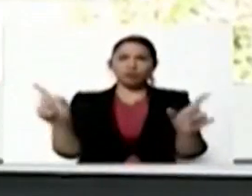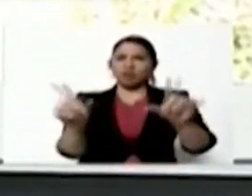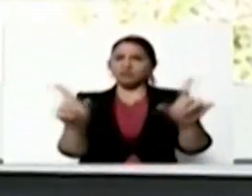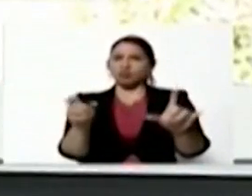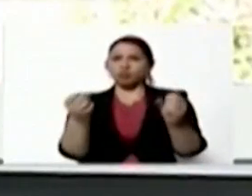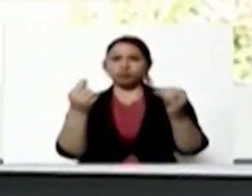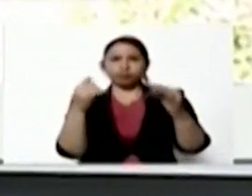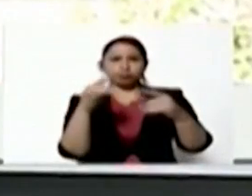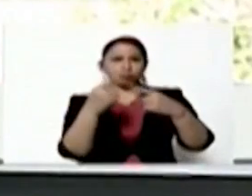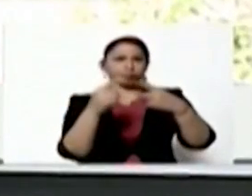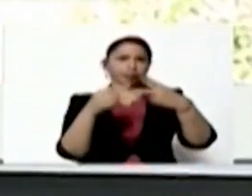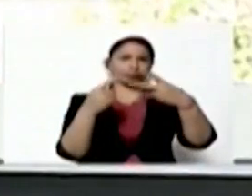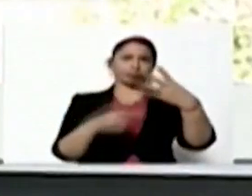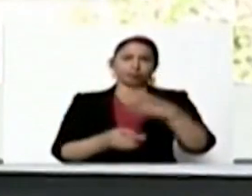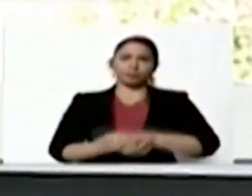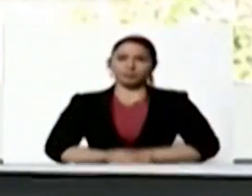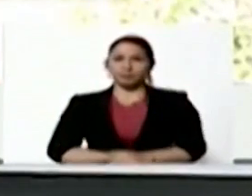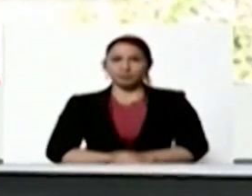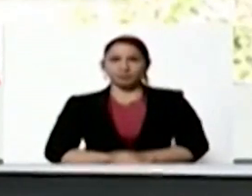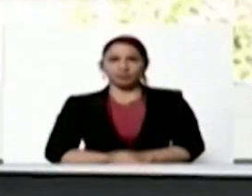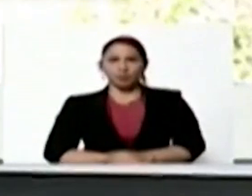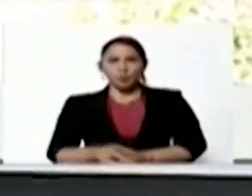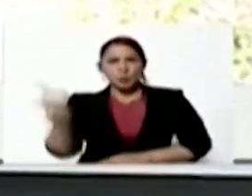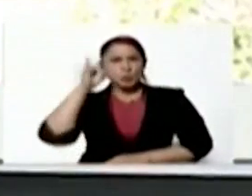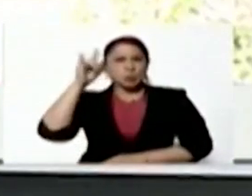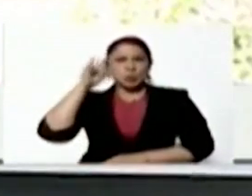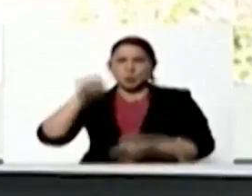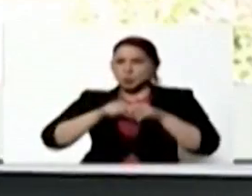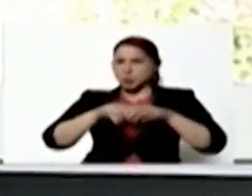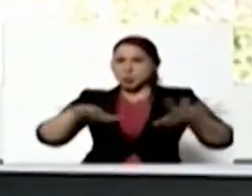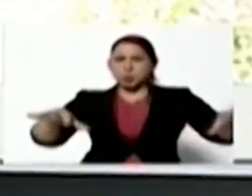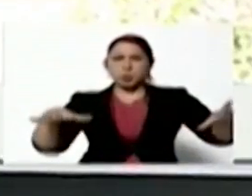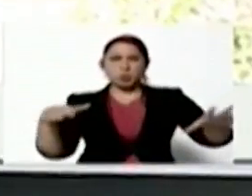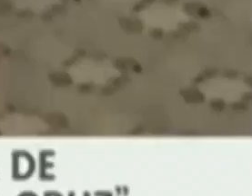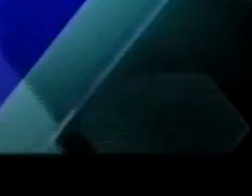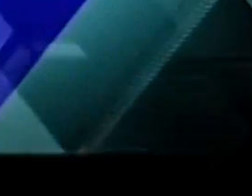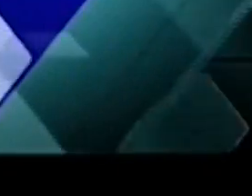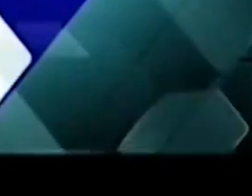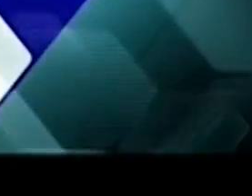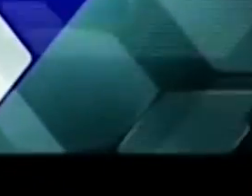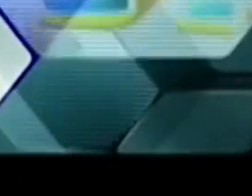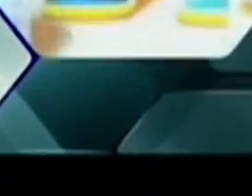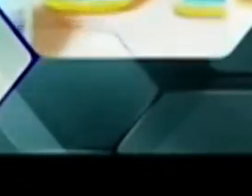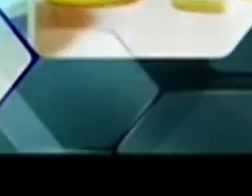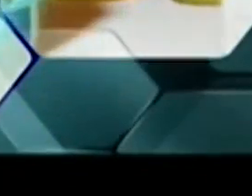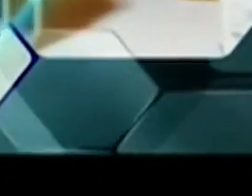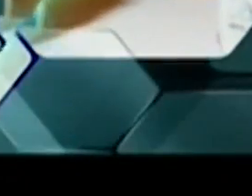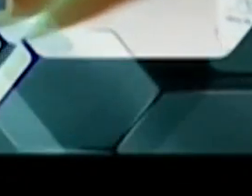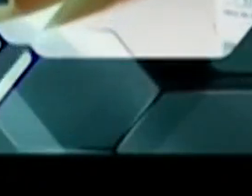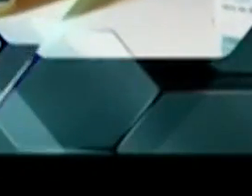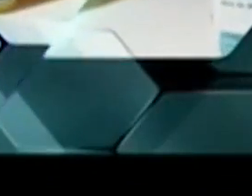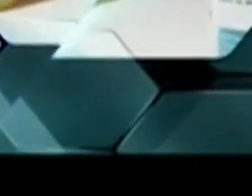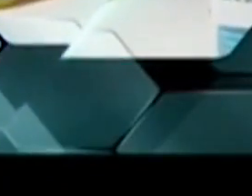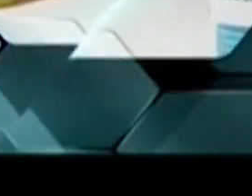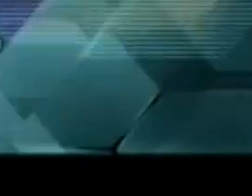vitro demostró que el Carbativir inhibió de forma exitosa la reproducción del virus. ¿El Carbativir es